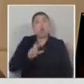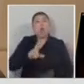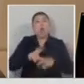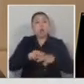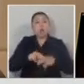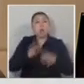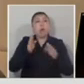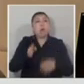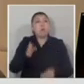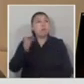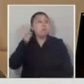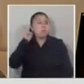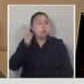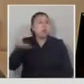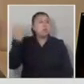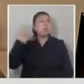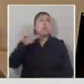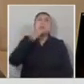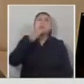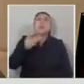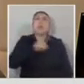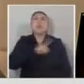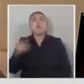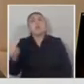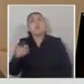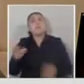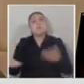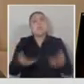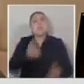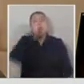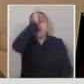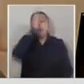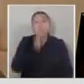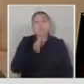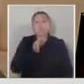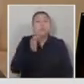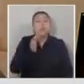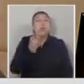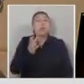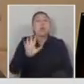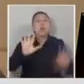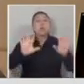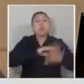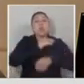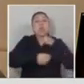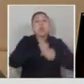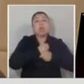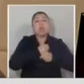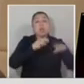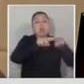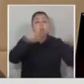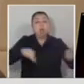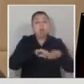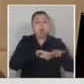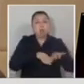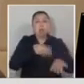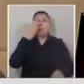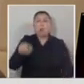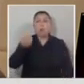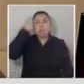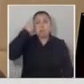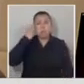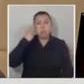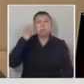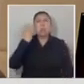un colega en antes decir, no, es que hay funcionarios que llevan 10 años en la oficina. ¿Ustedes creen que a los